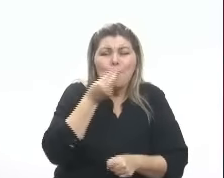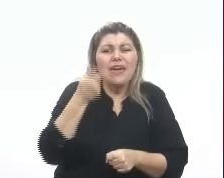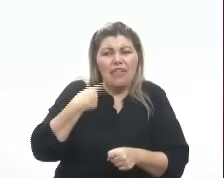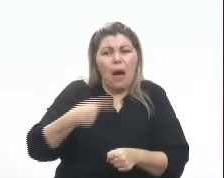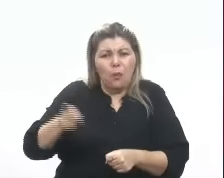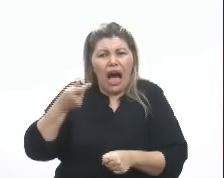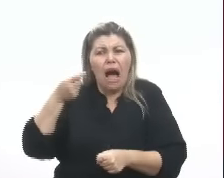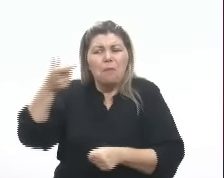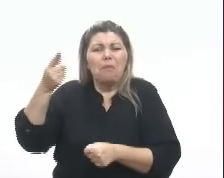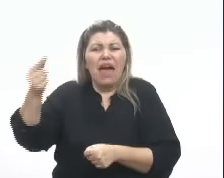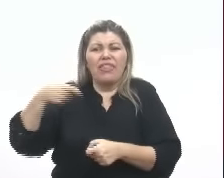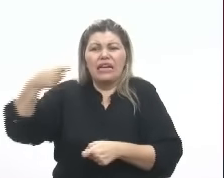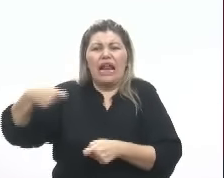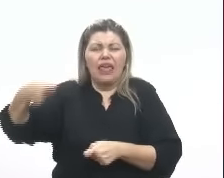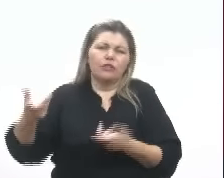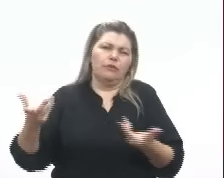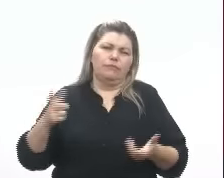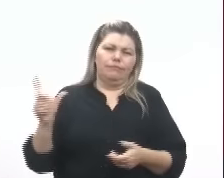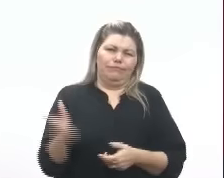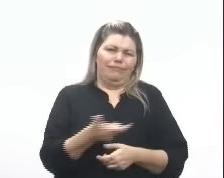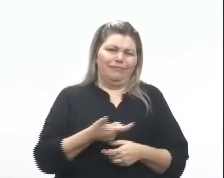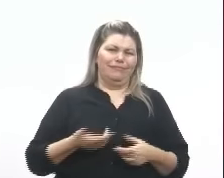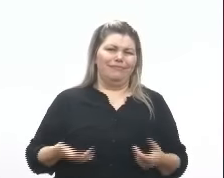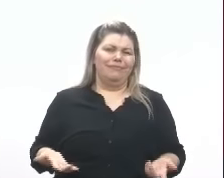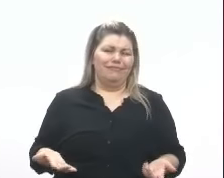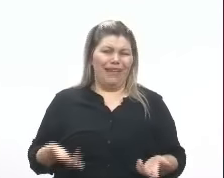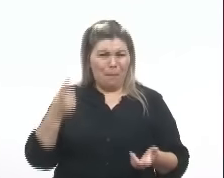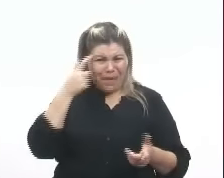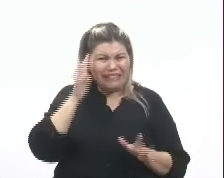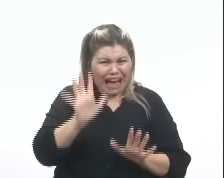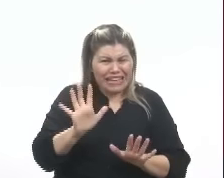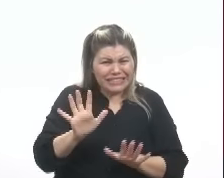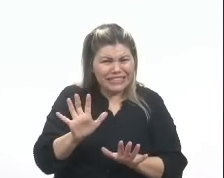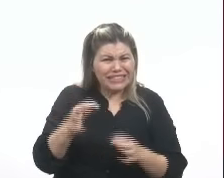crédito. ¿Le parece que es racional eso?